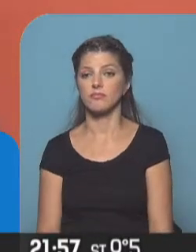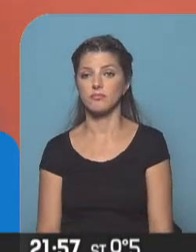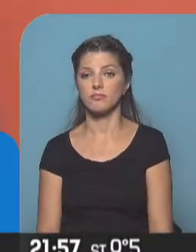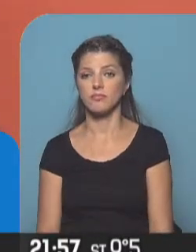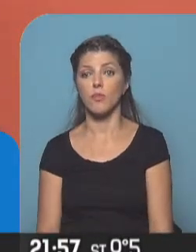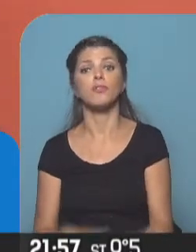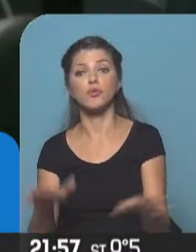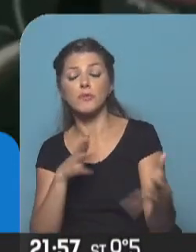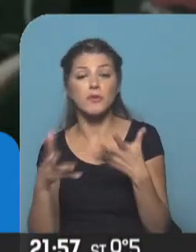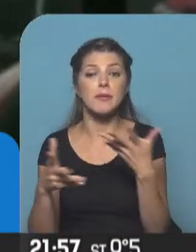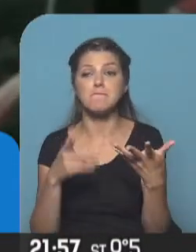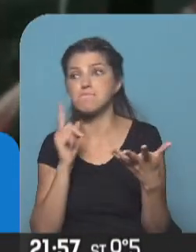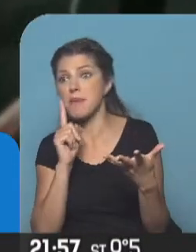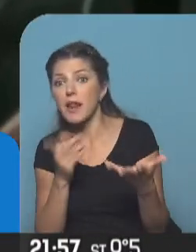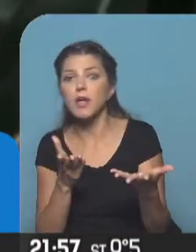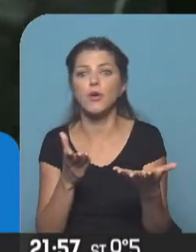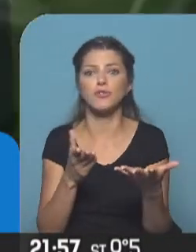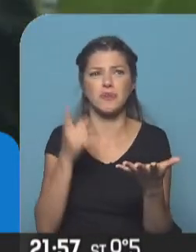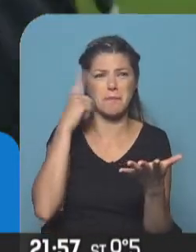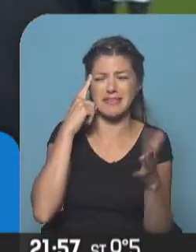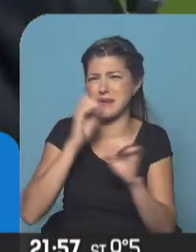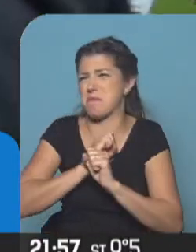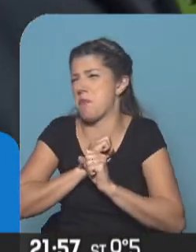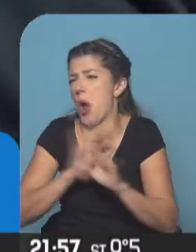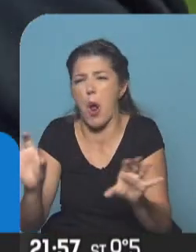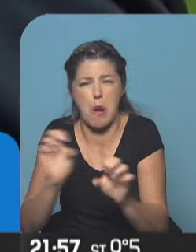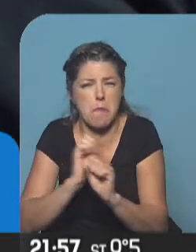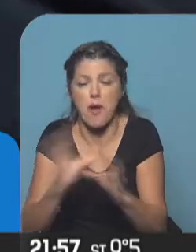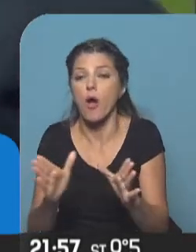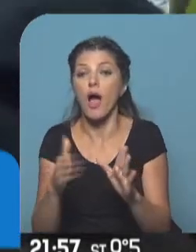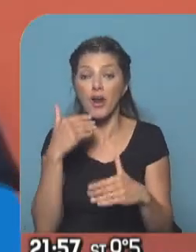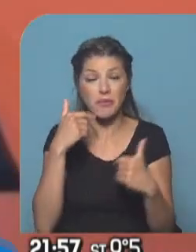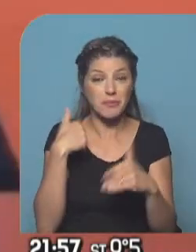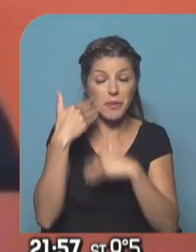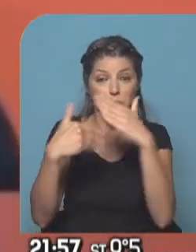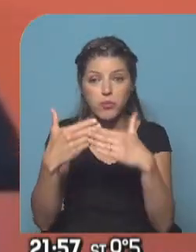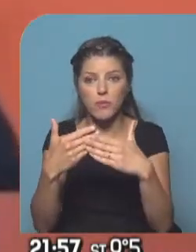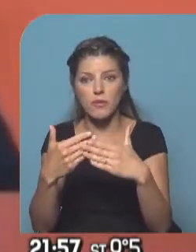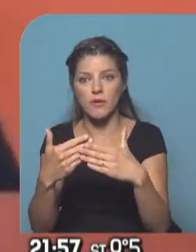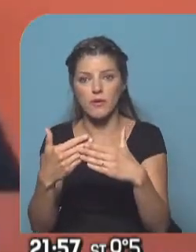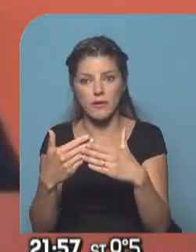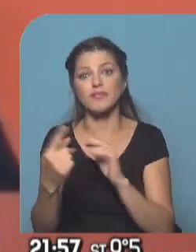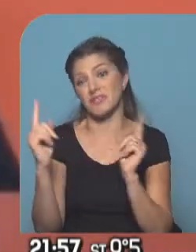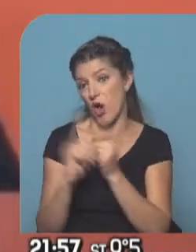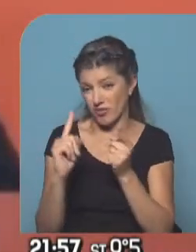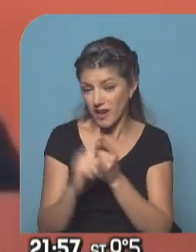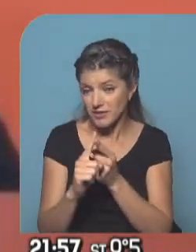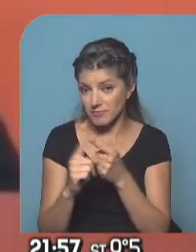cuando hay riesgo, digamos, convertirlo en catástrofe, y cuando hay prosperidad, acercarse al próspero.